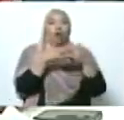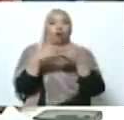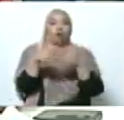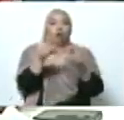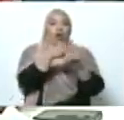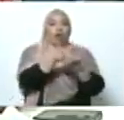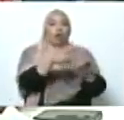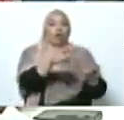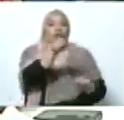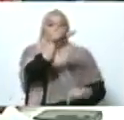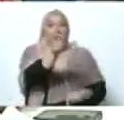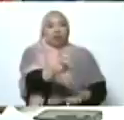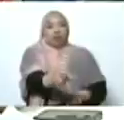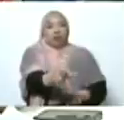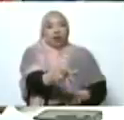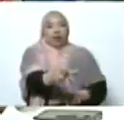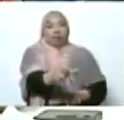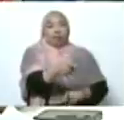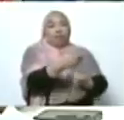distinto